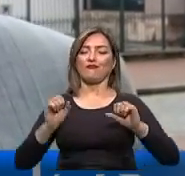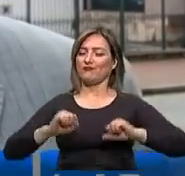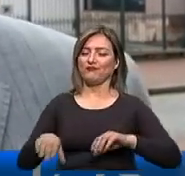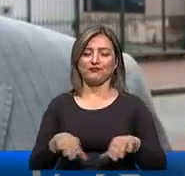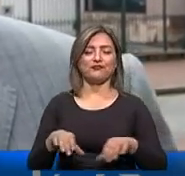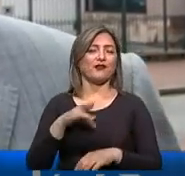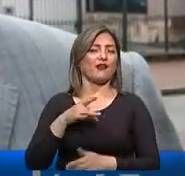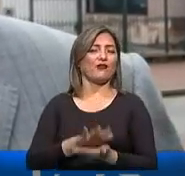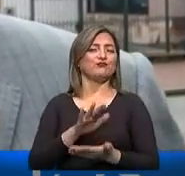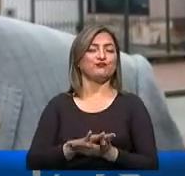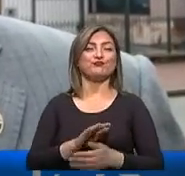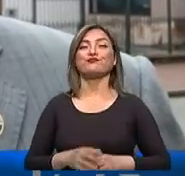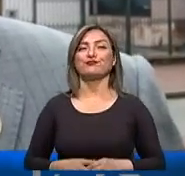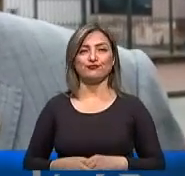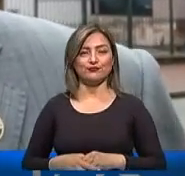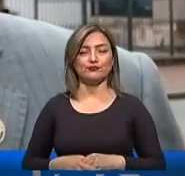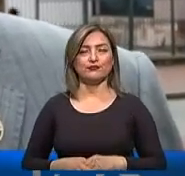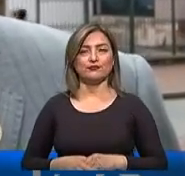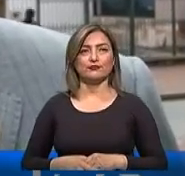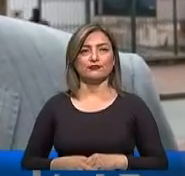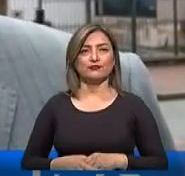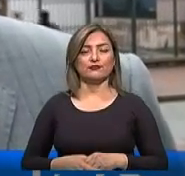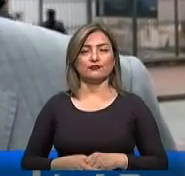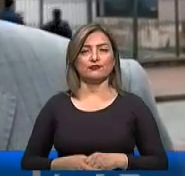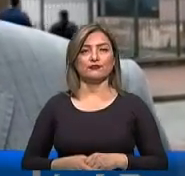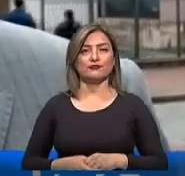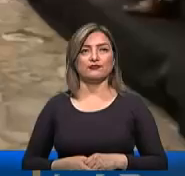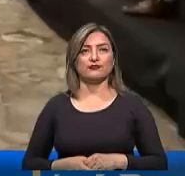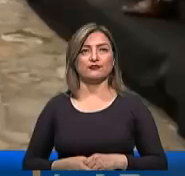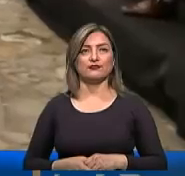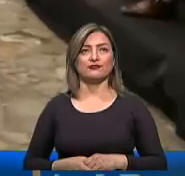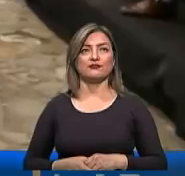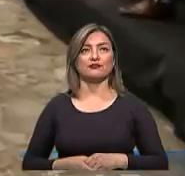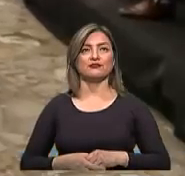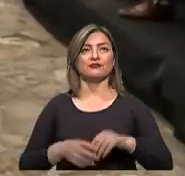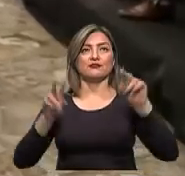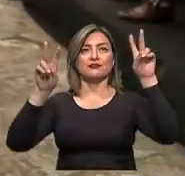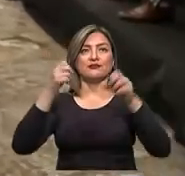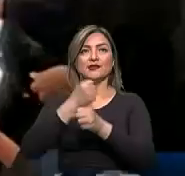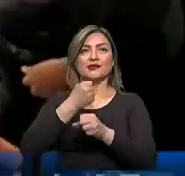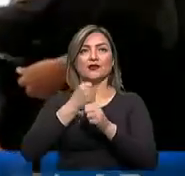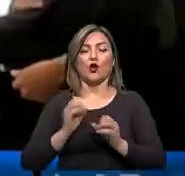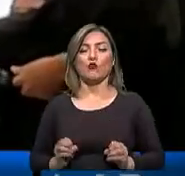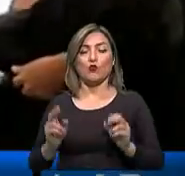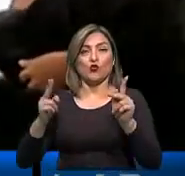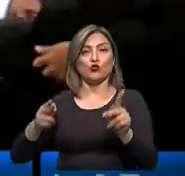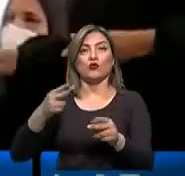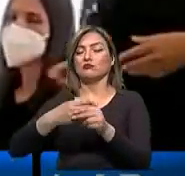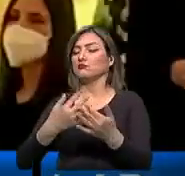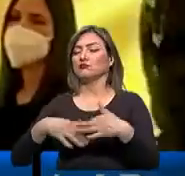con tranquilidad y que obviamente el generar fuentes de empleo sigue siendo una prioridad. También se reconoció el trabajo de destacados